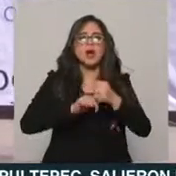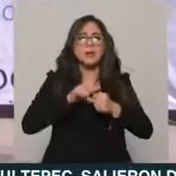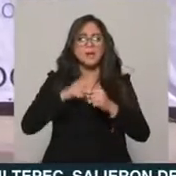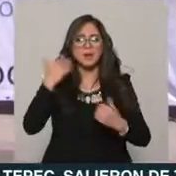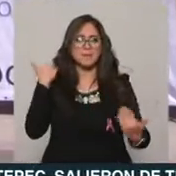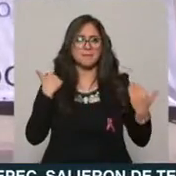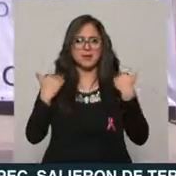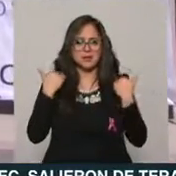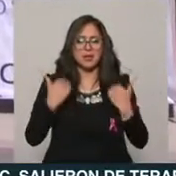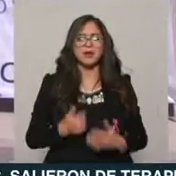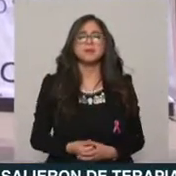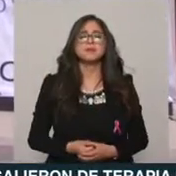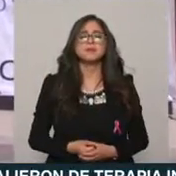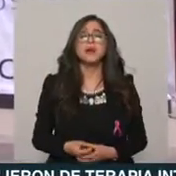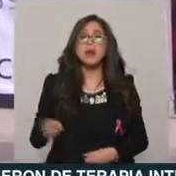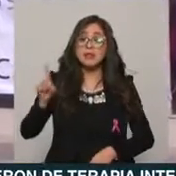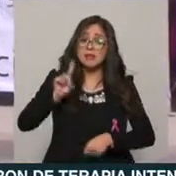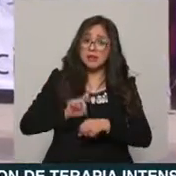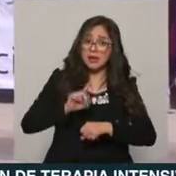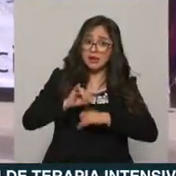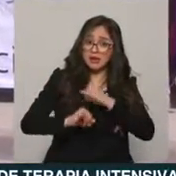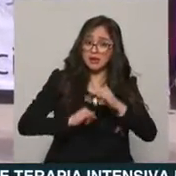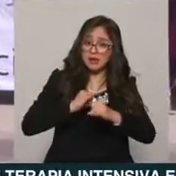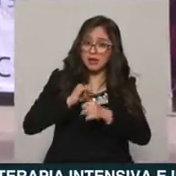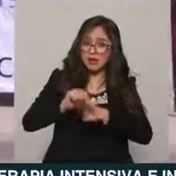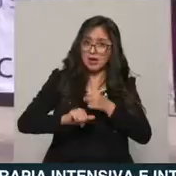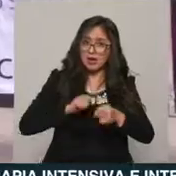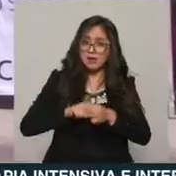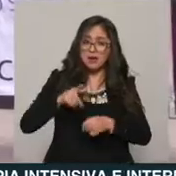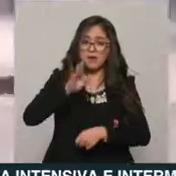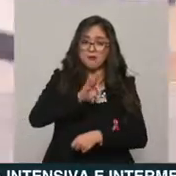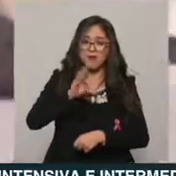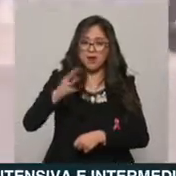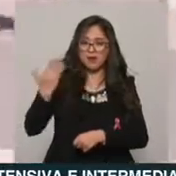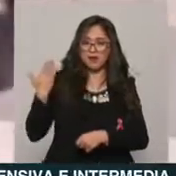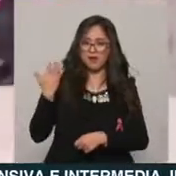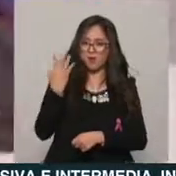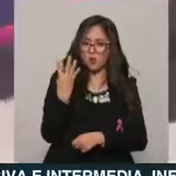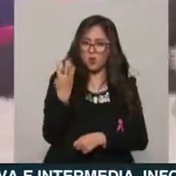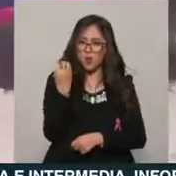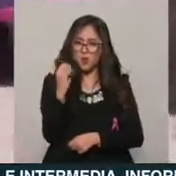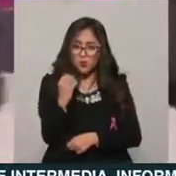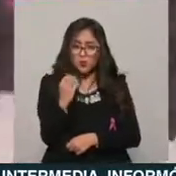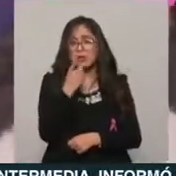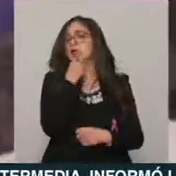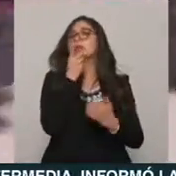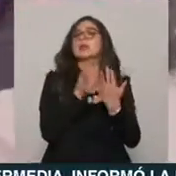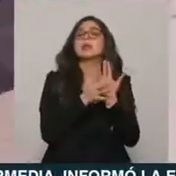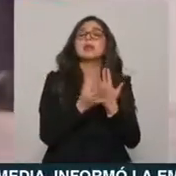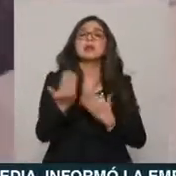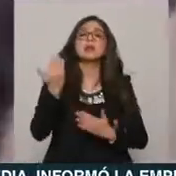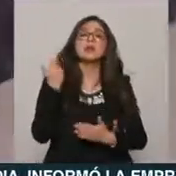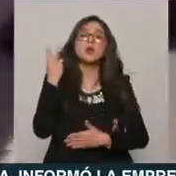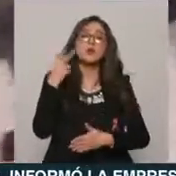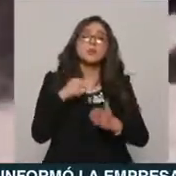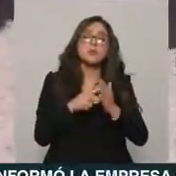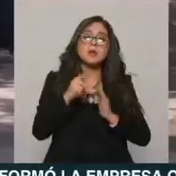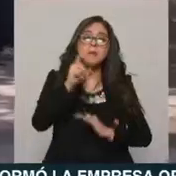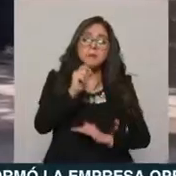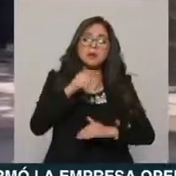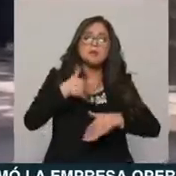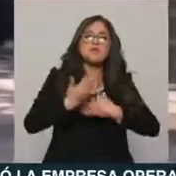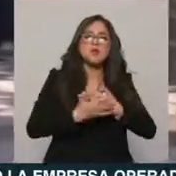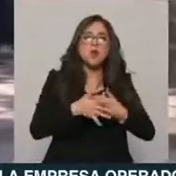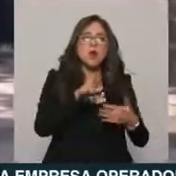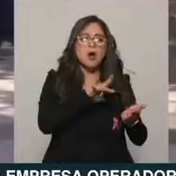el marco del Día Internacional de los Animales que se celebró el 4 de octubre, destacó que en el 2020 se le destinarán mayores recursos